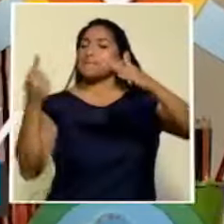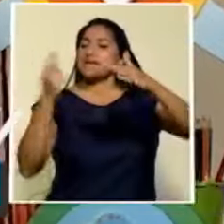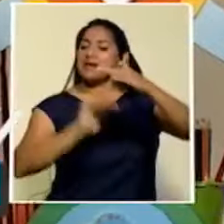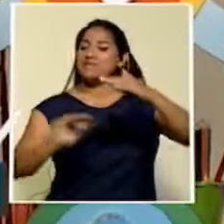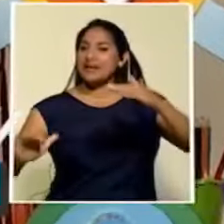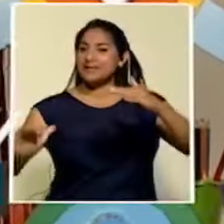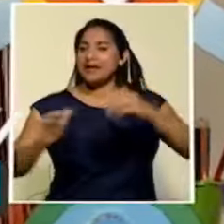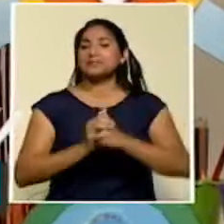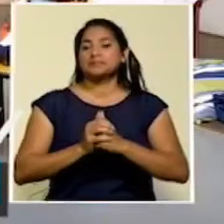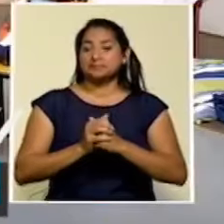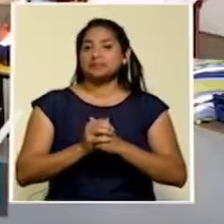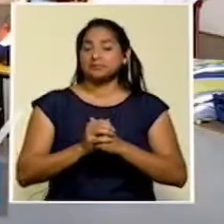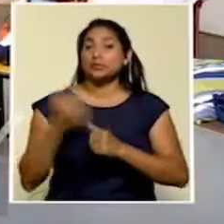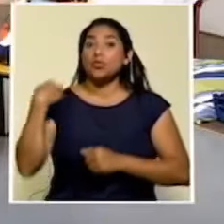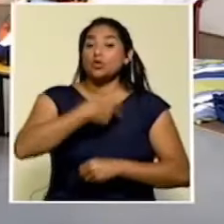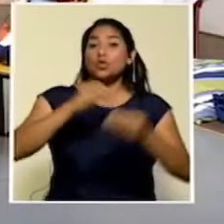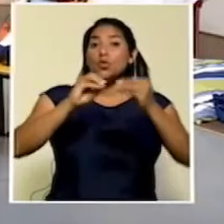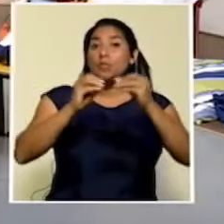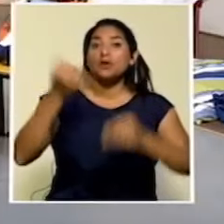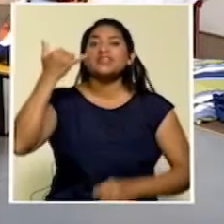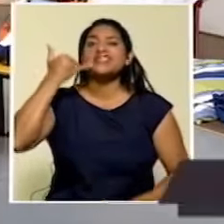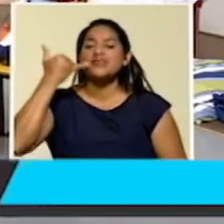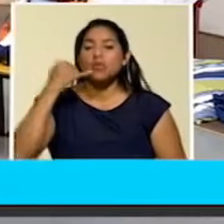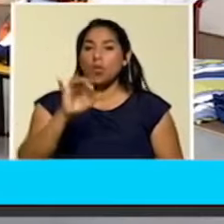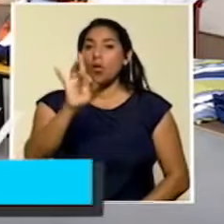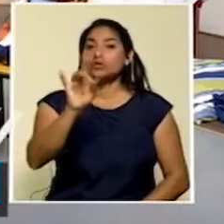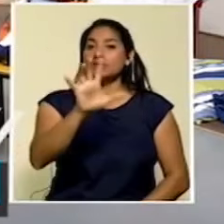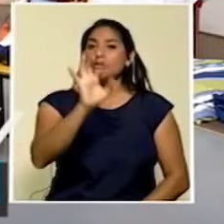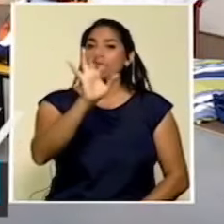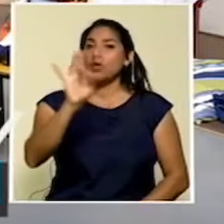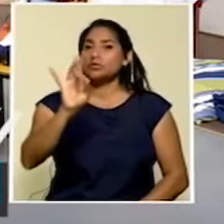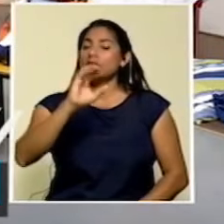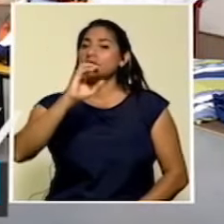Casa, Primera Infancia. Nuestro número de teléfono es